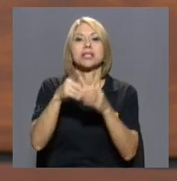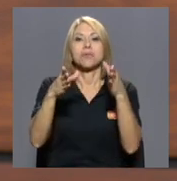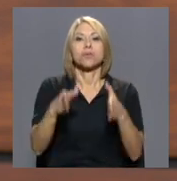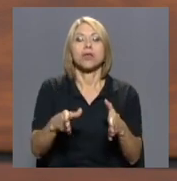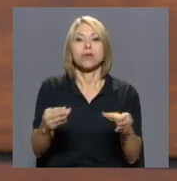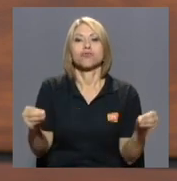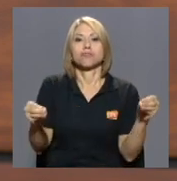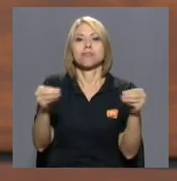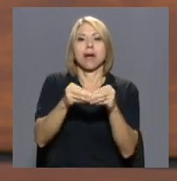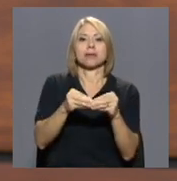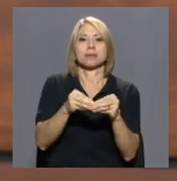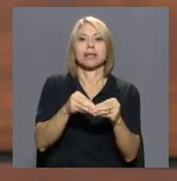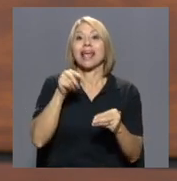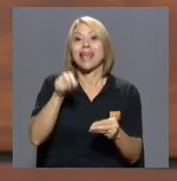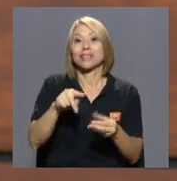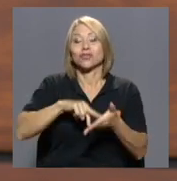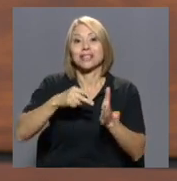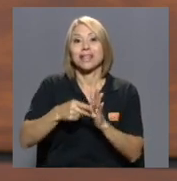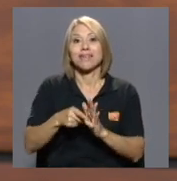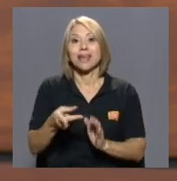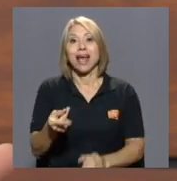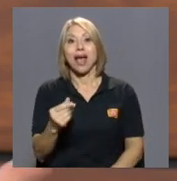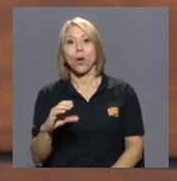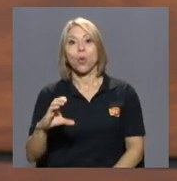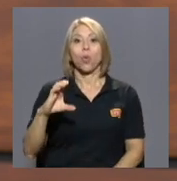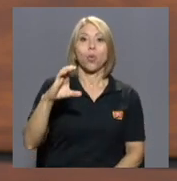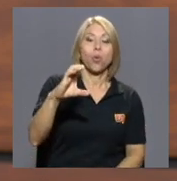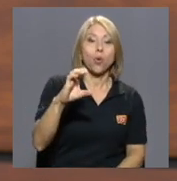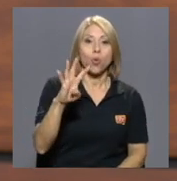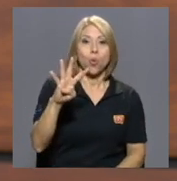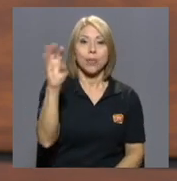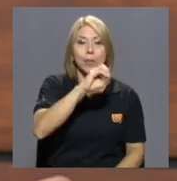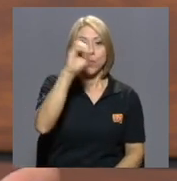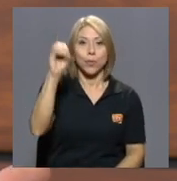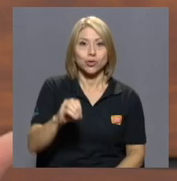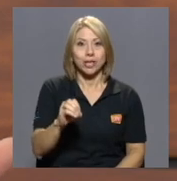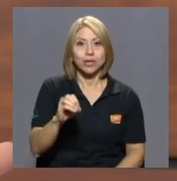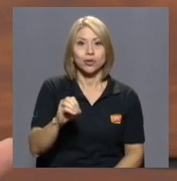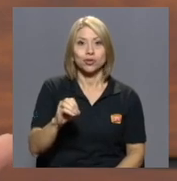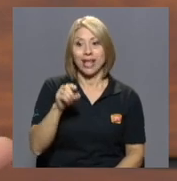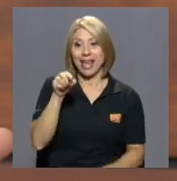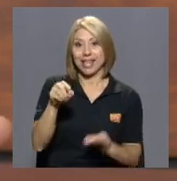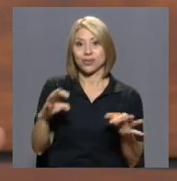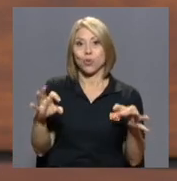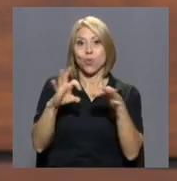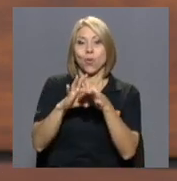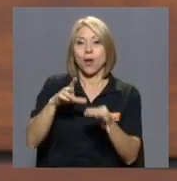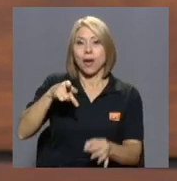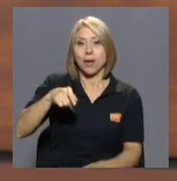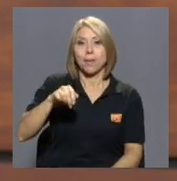la Asamblea en un 4%. Eso, en números del PIB, es un